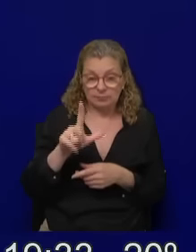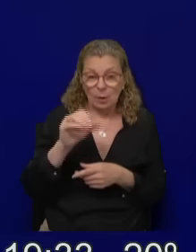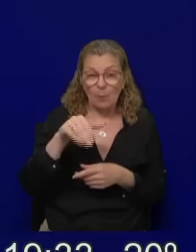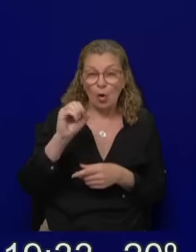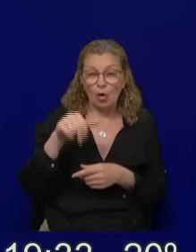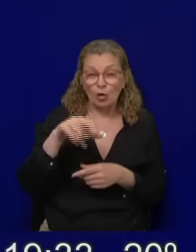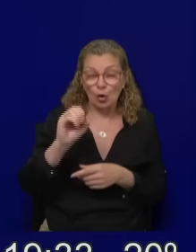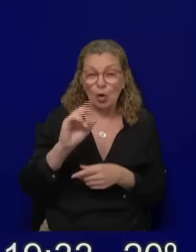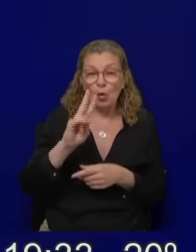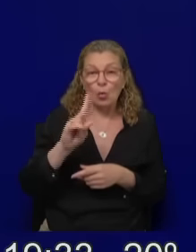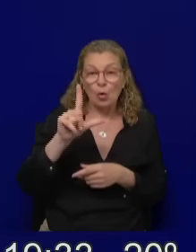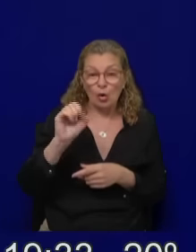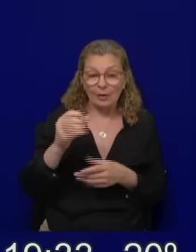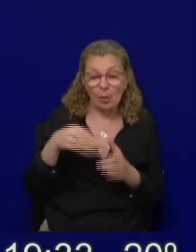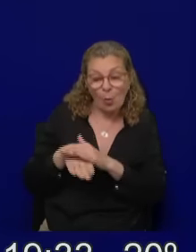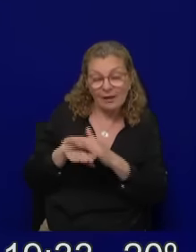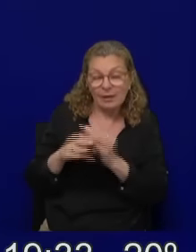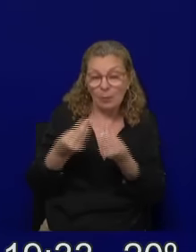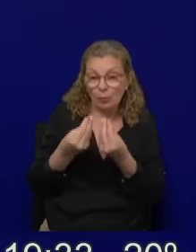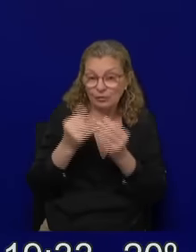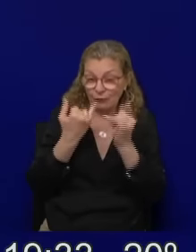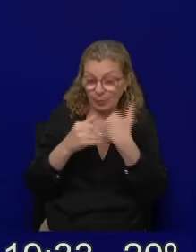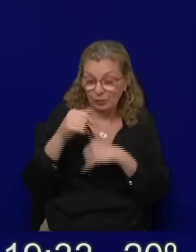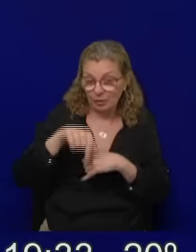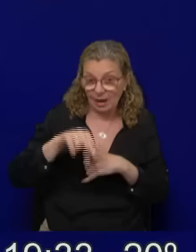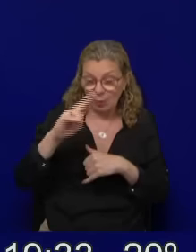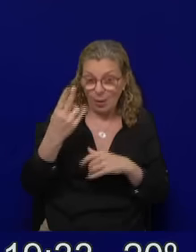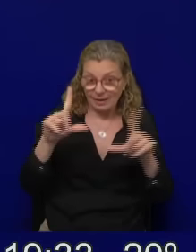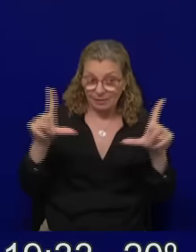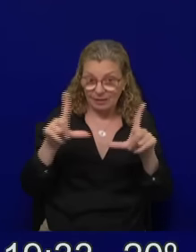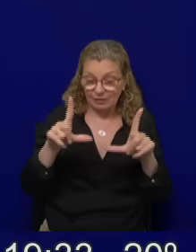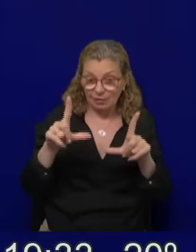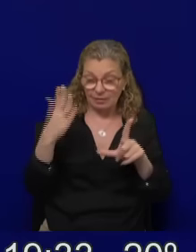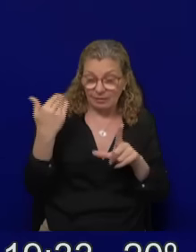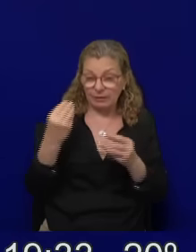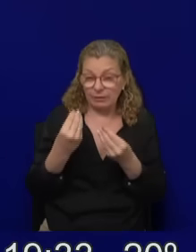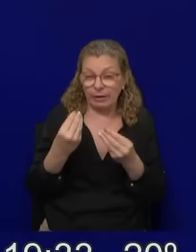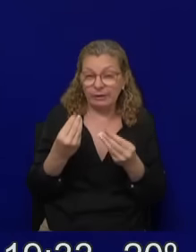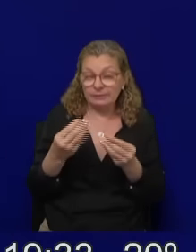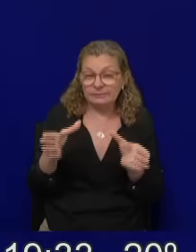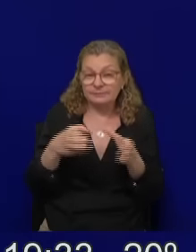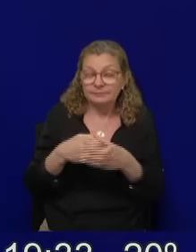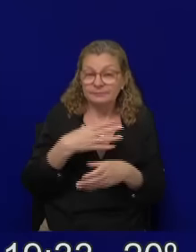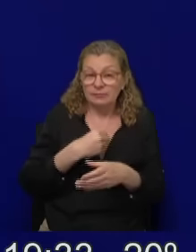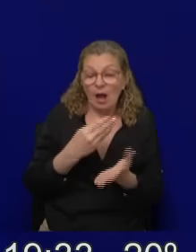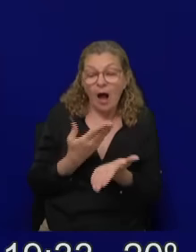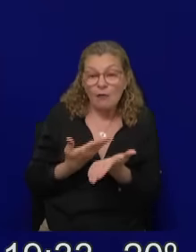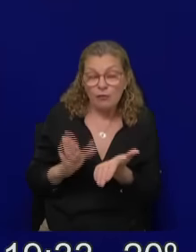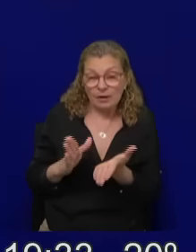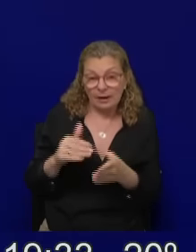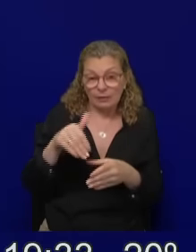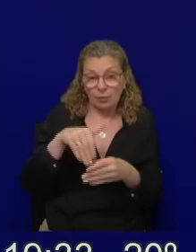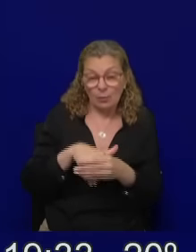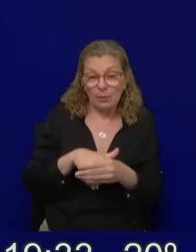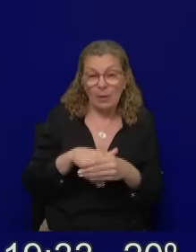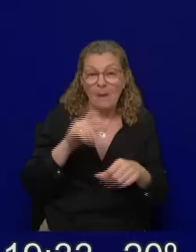mucha información de nuestro Uruguay que salía en la televisión, cómo fue que el Partido Nacional, que quedó fuera del balotaje